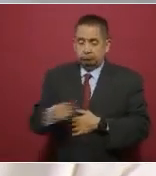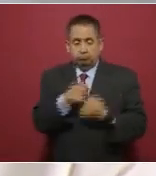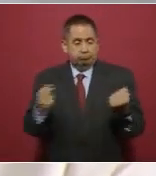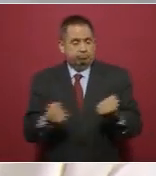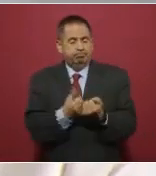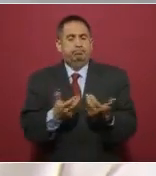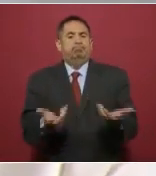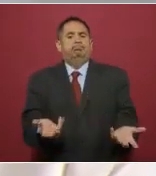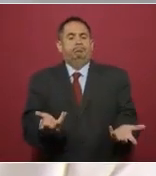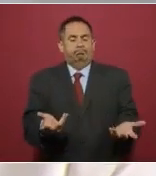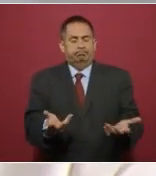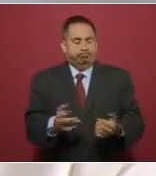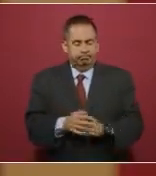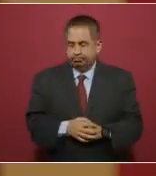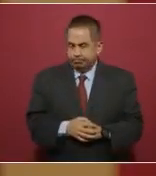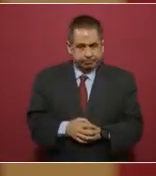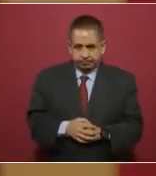esto?